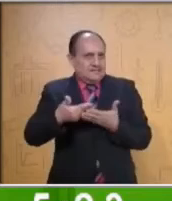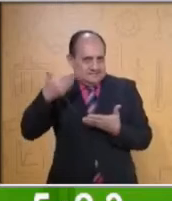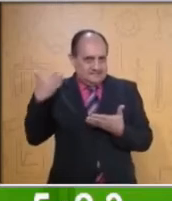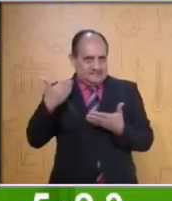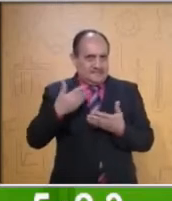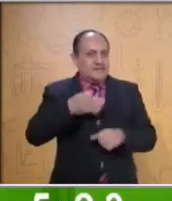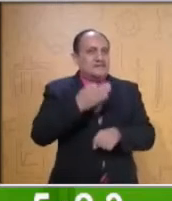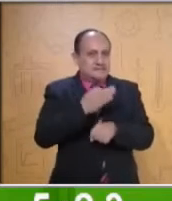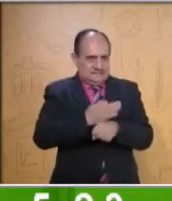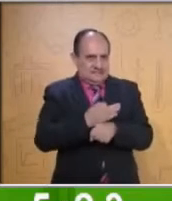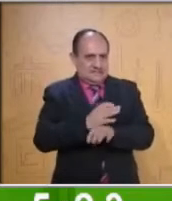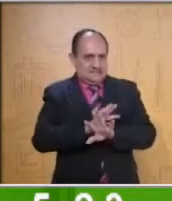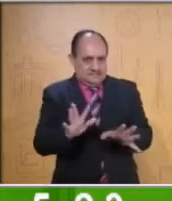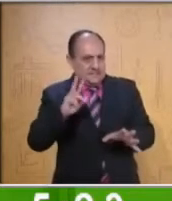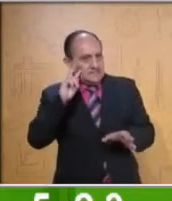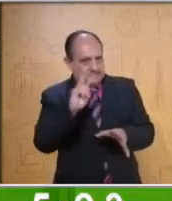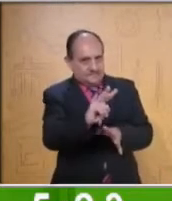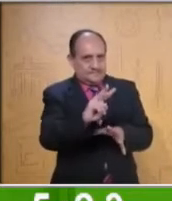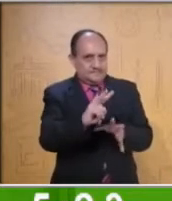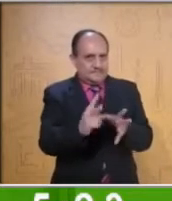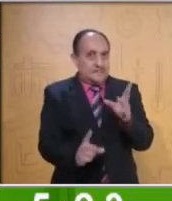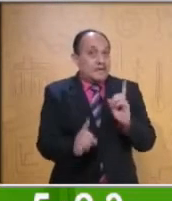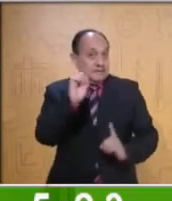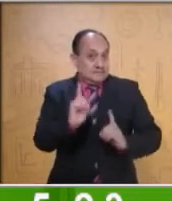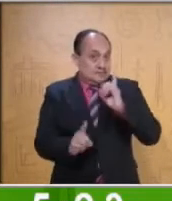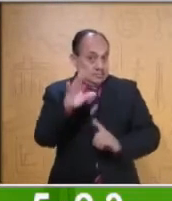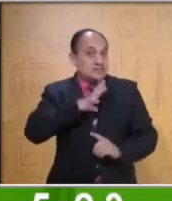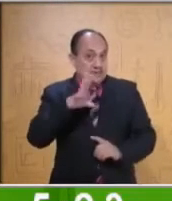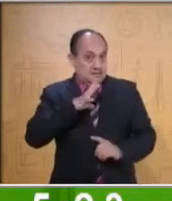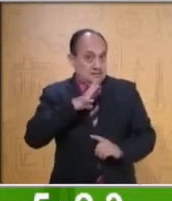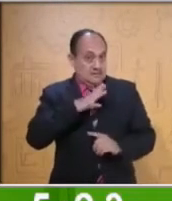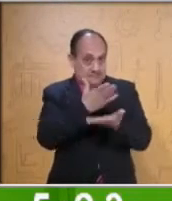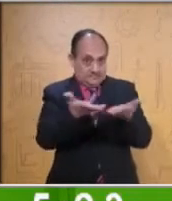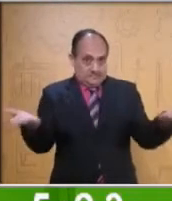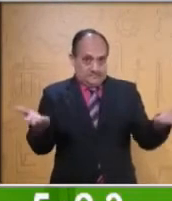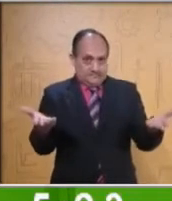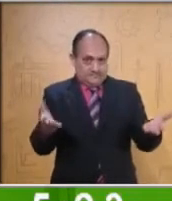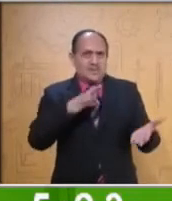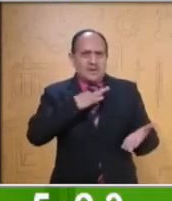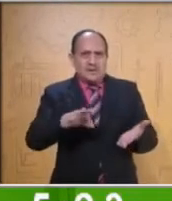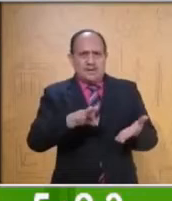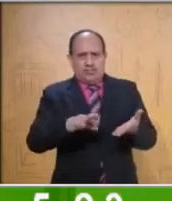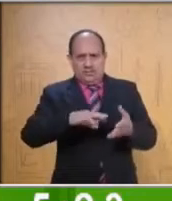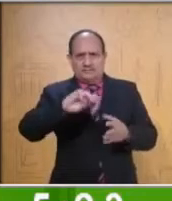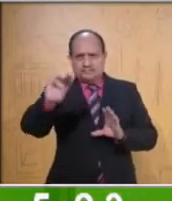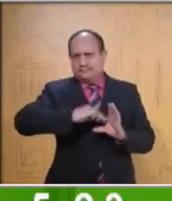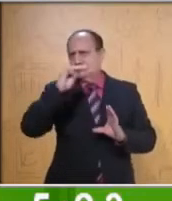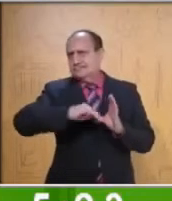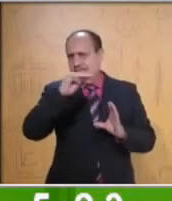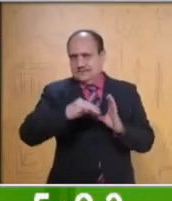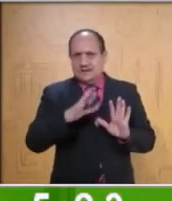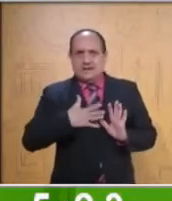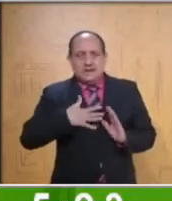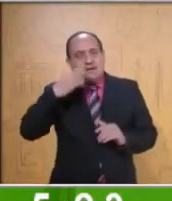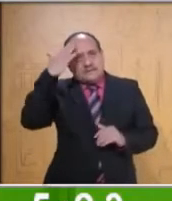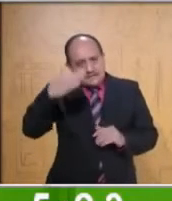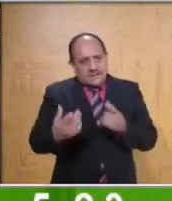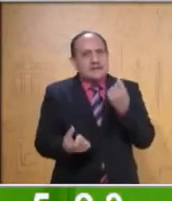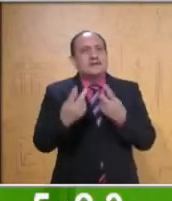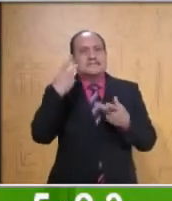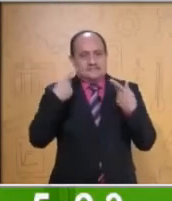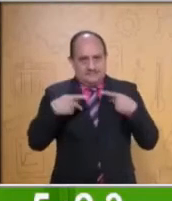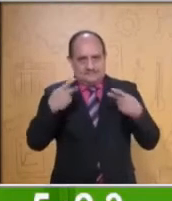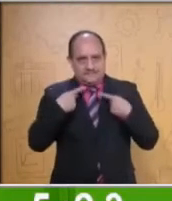que ahorita lo vamos a considerar. ¿Alguna duda que tengan ustedes hasta aquí? Pueden ponerme mensajes. Yo sé que algunas